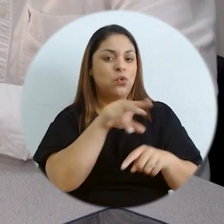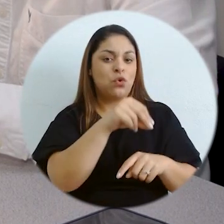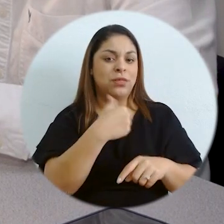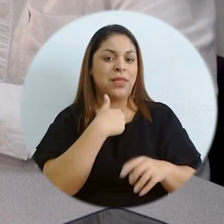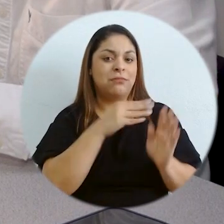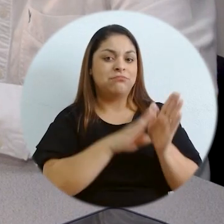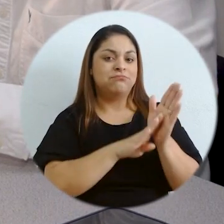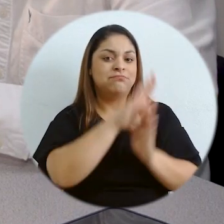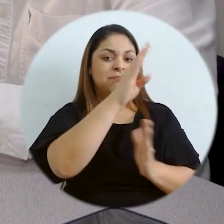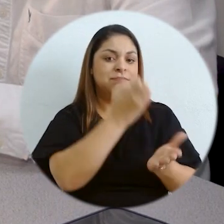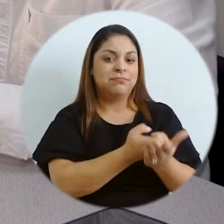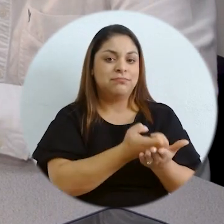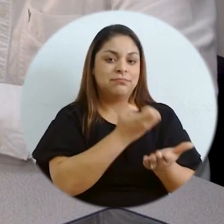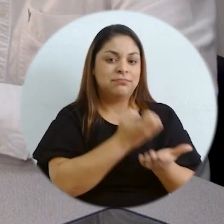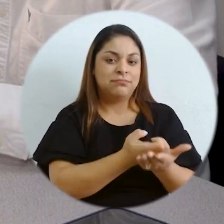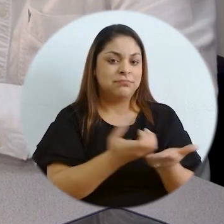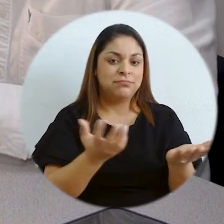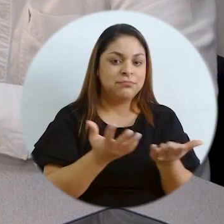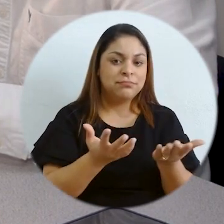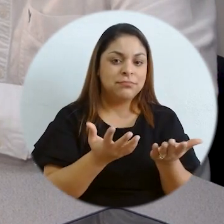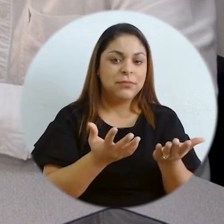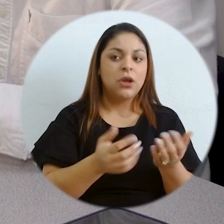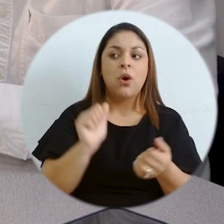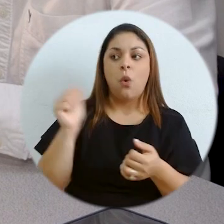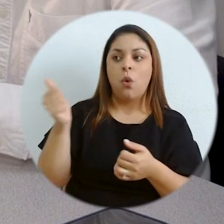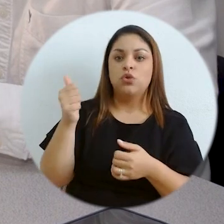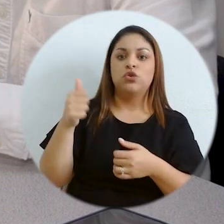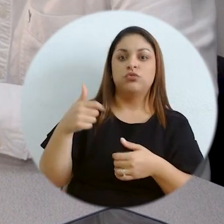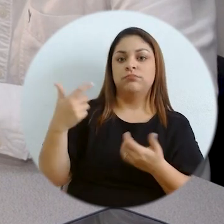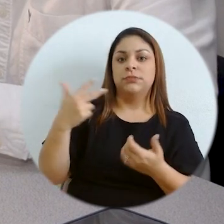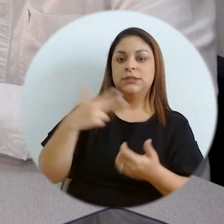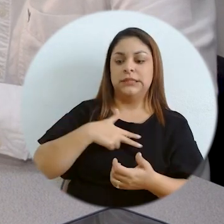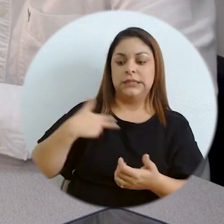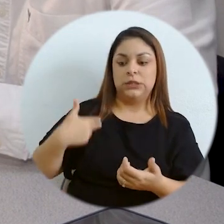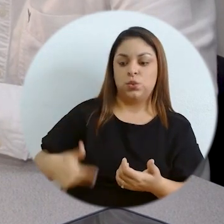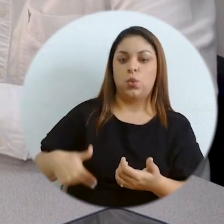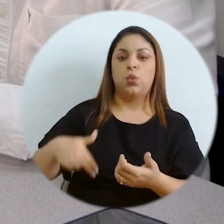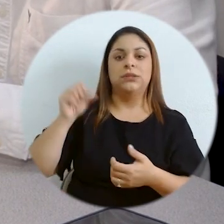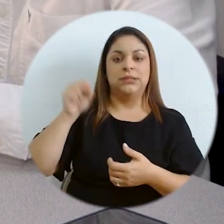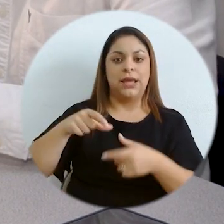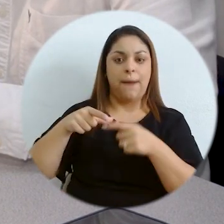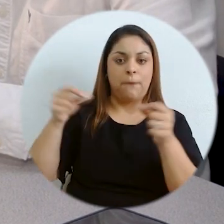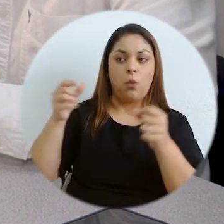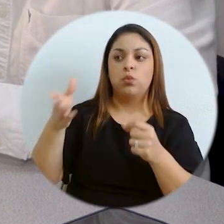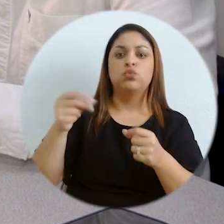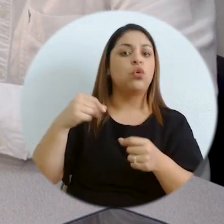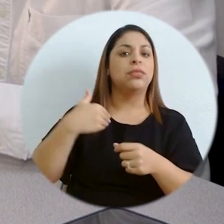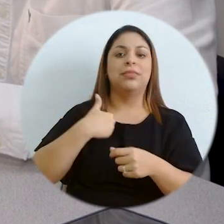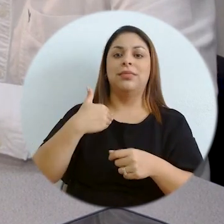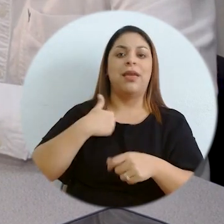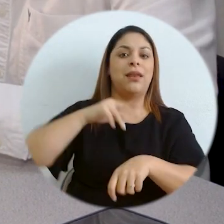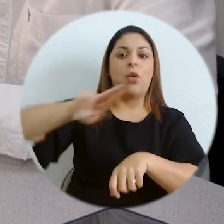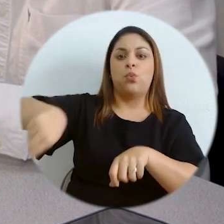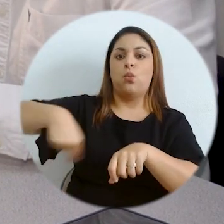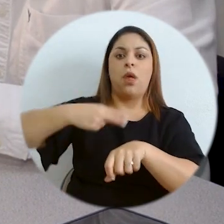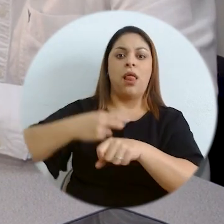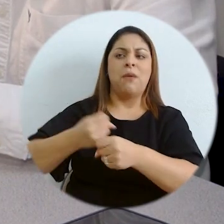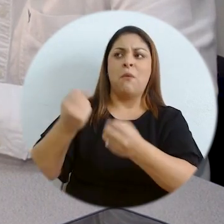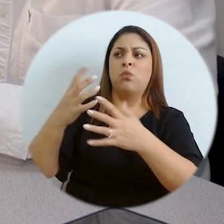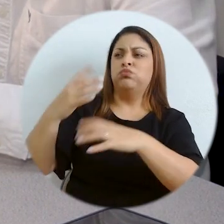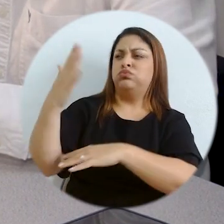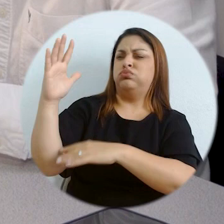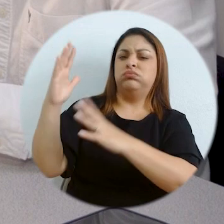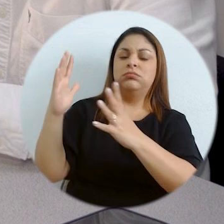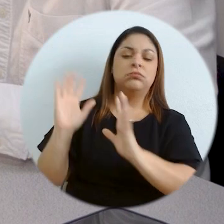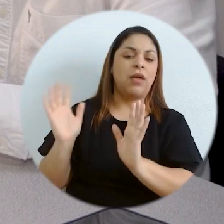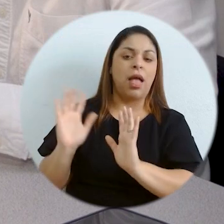lo haga y, sin embargo, alguien que no tiene nada para triunfar lo haga? Pues que las sociedades son sociedades humanas, no de recursos naturales. Hay que